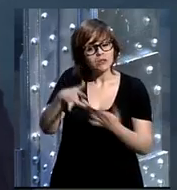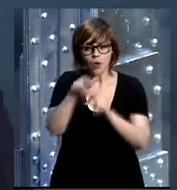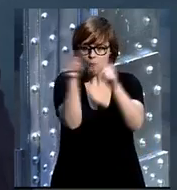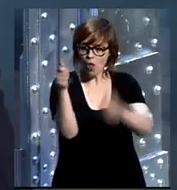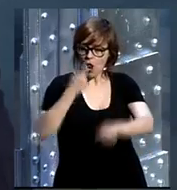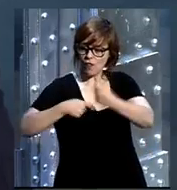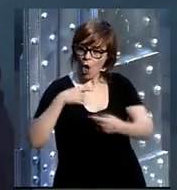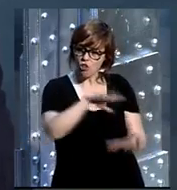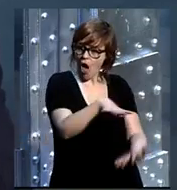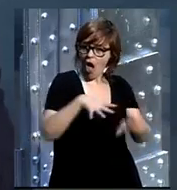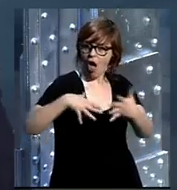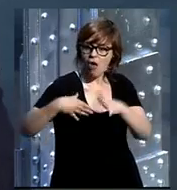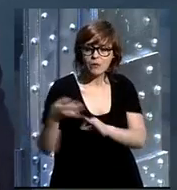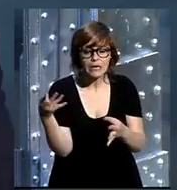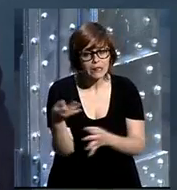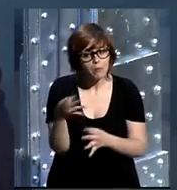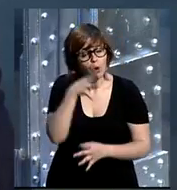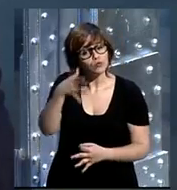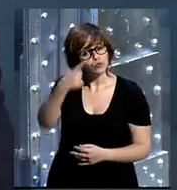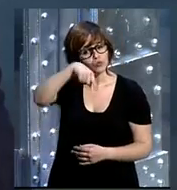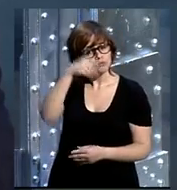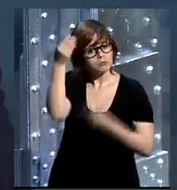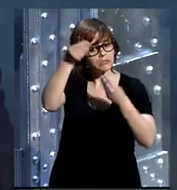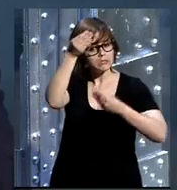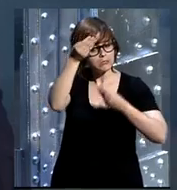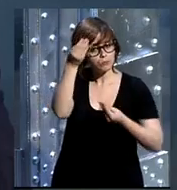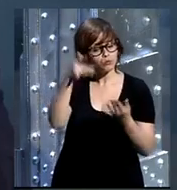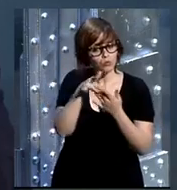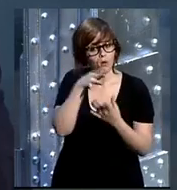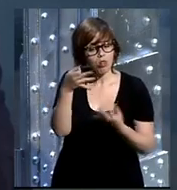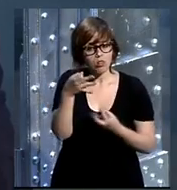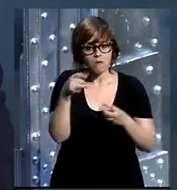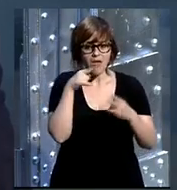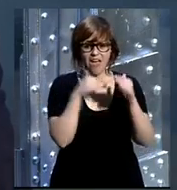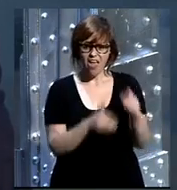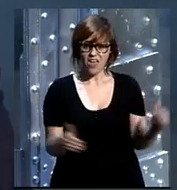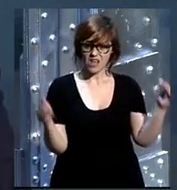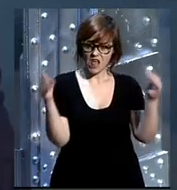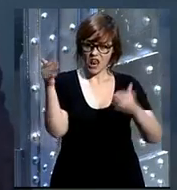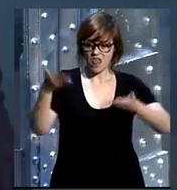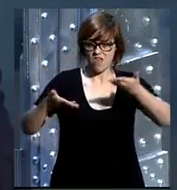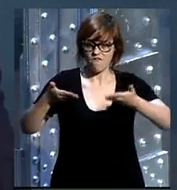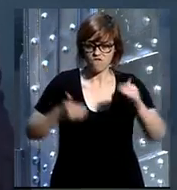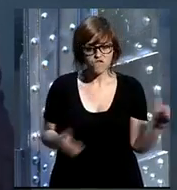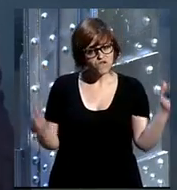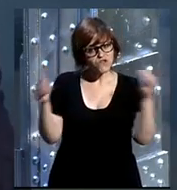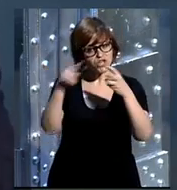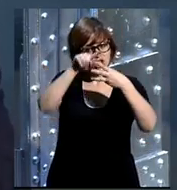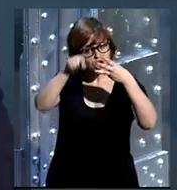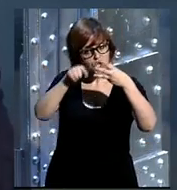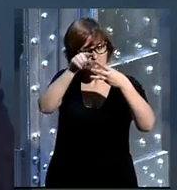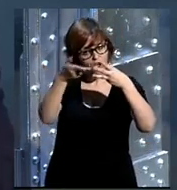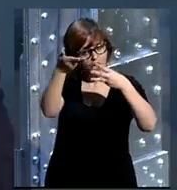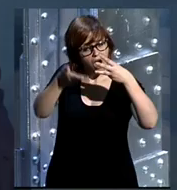eso nosotros pensamos que es absolutamente fundamental mantener estos equilibrios y que el último de los equilibrios que hay que